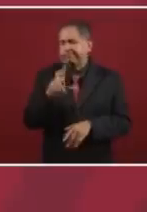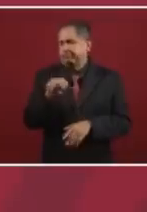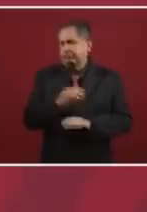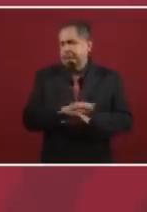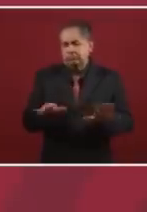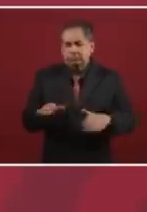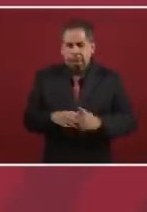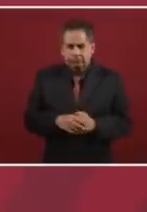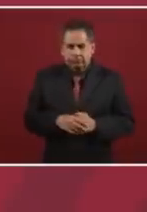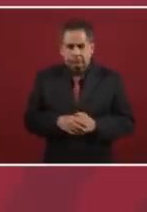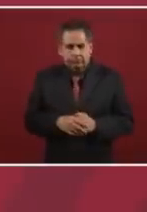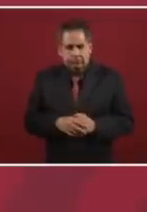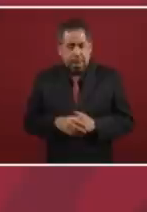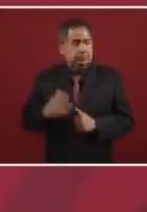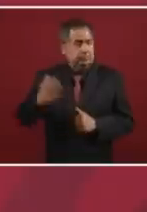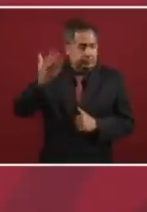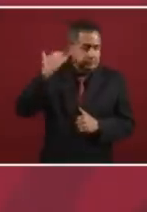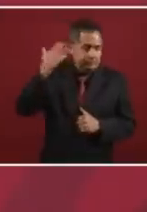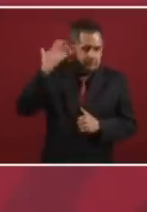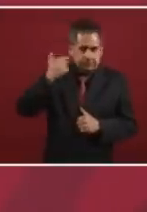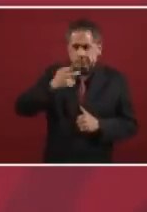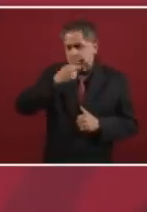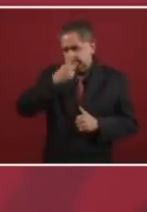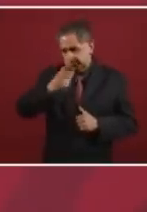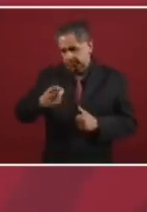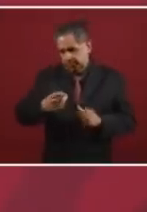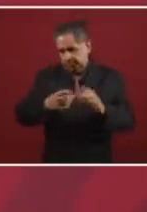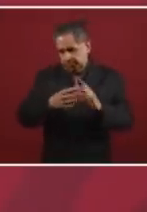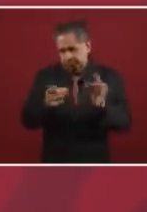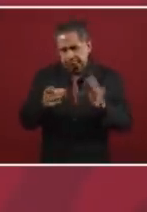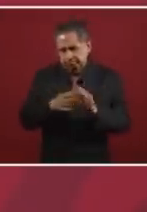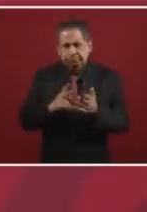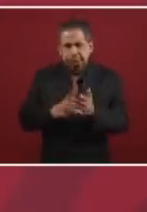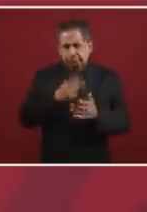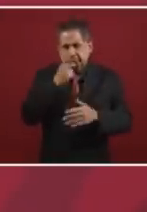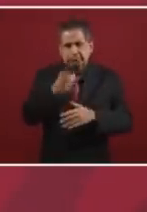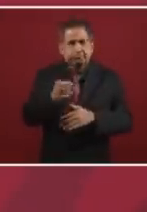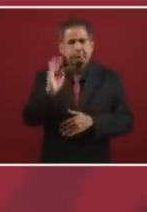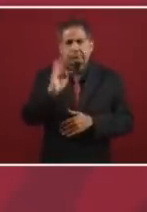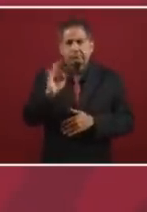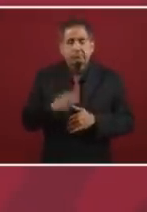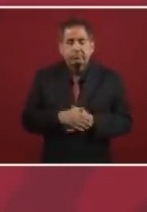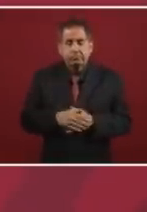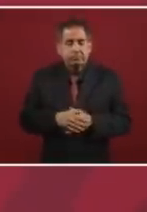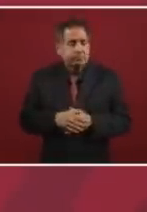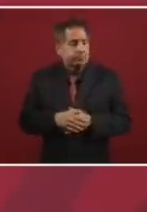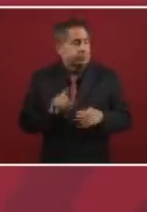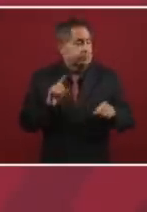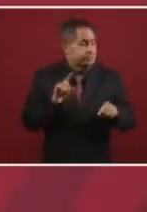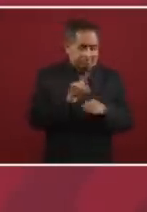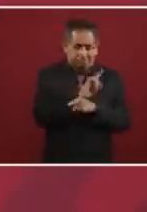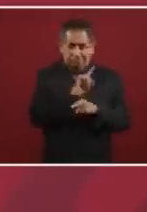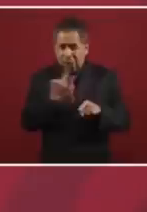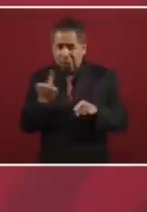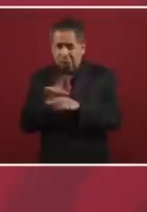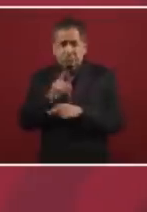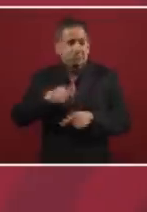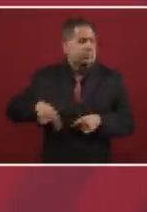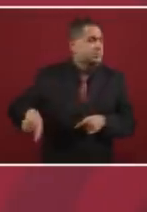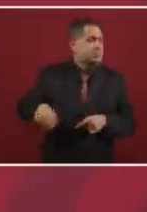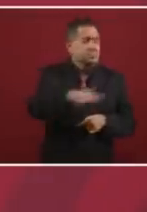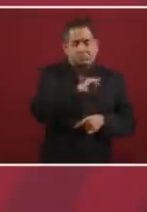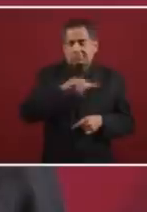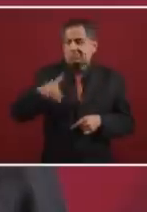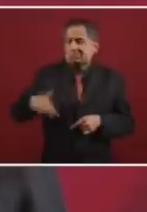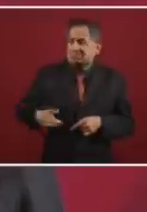porque lo he dicho en otras ocasiones lo repito ahora nos quedaríamos chimuelos todos motor